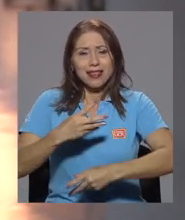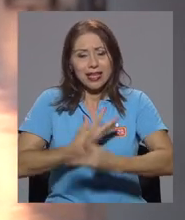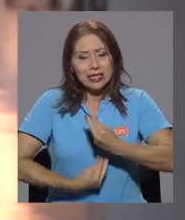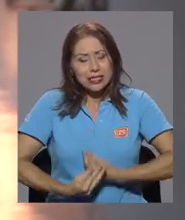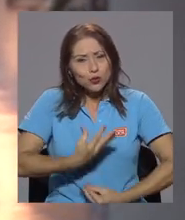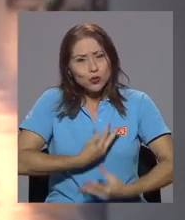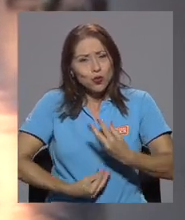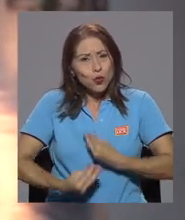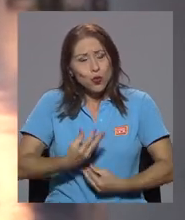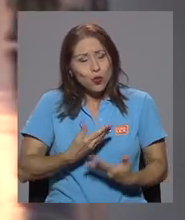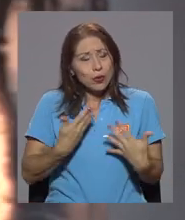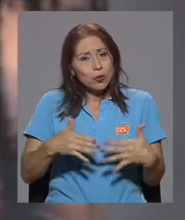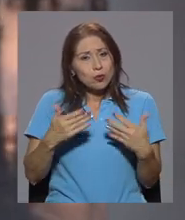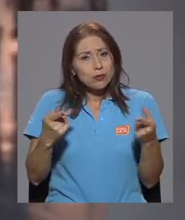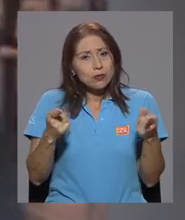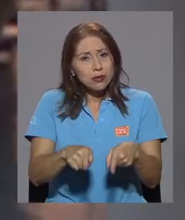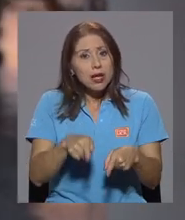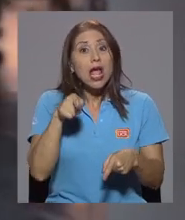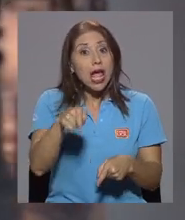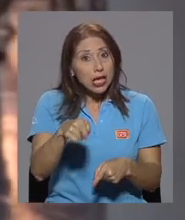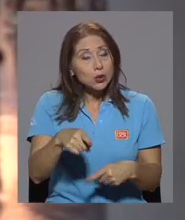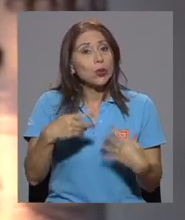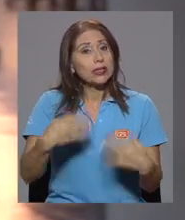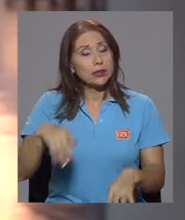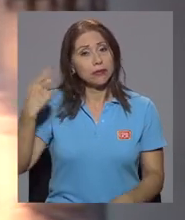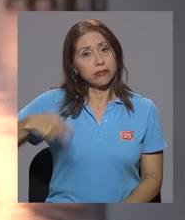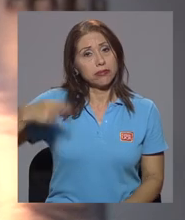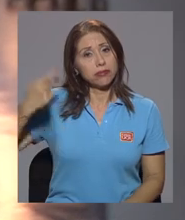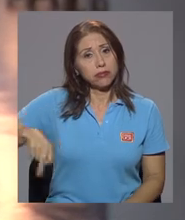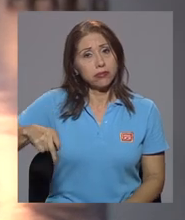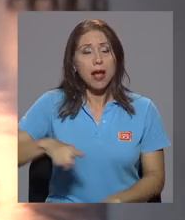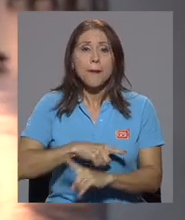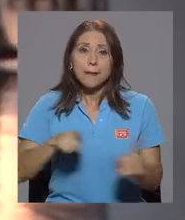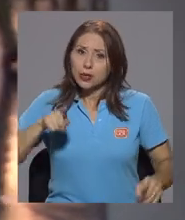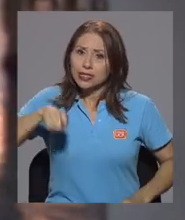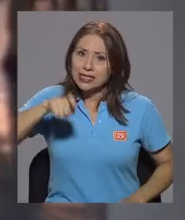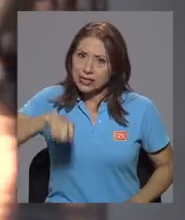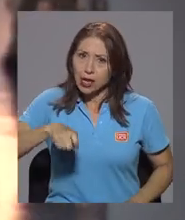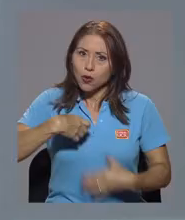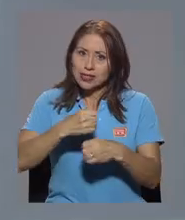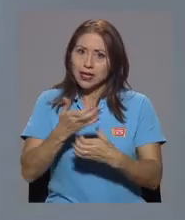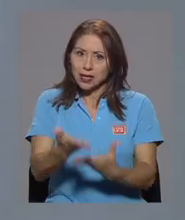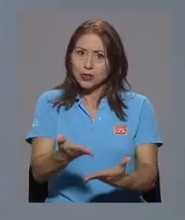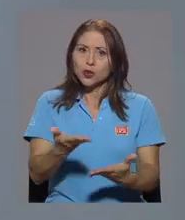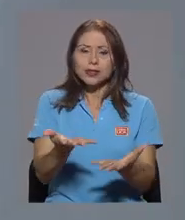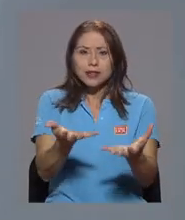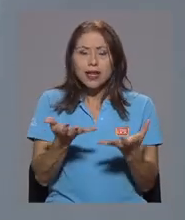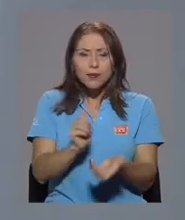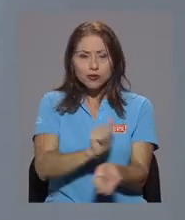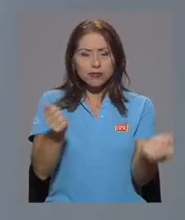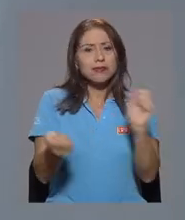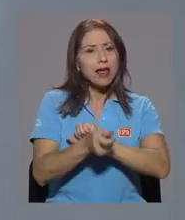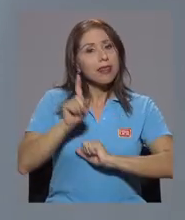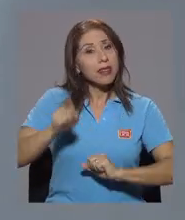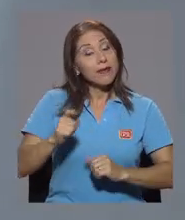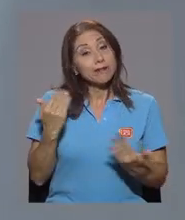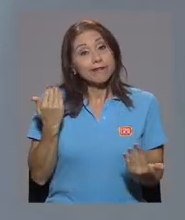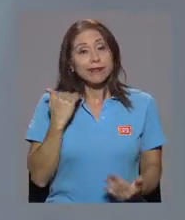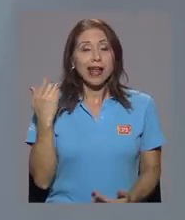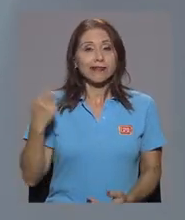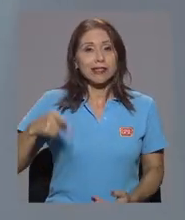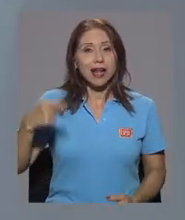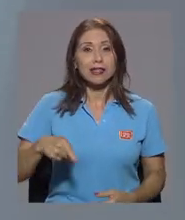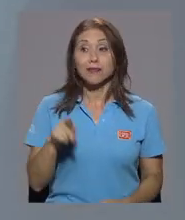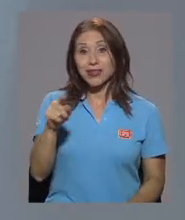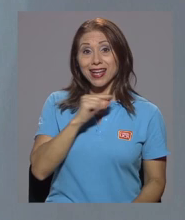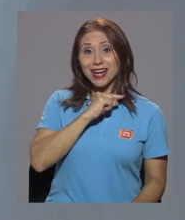eso es un camino arriesgado pero necesario si quisiera si queremos que las cosas caminen hay que arriesgarse el cardenal tuvo